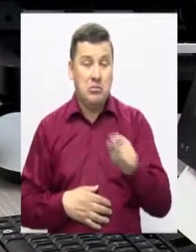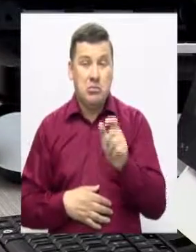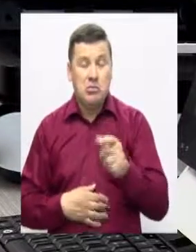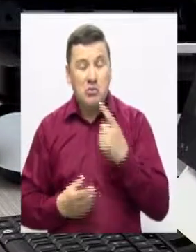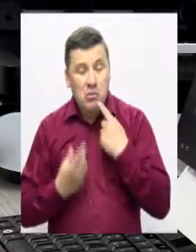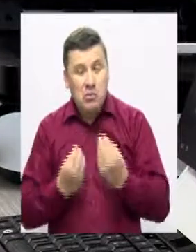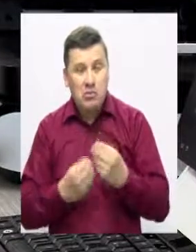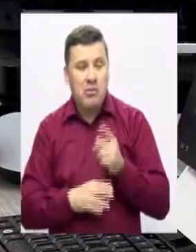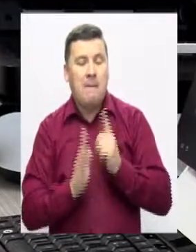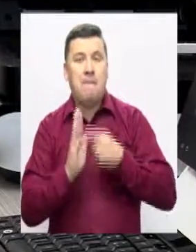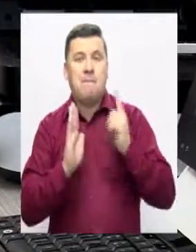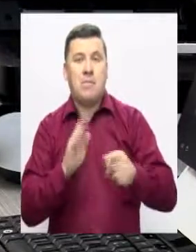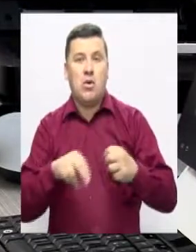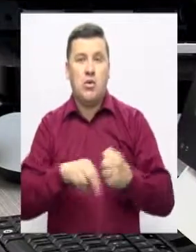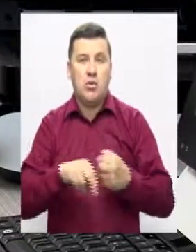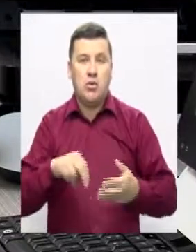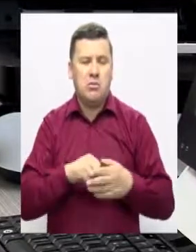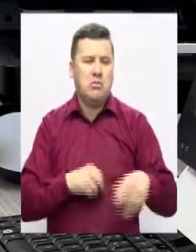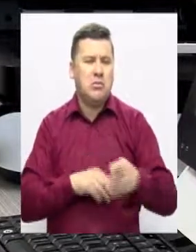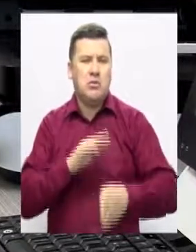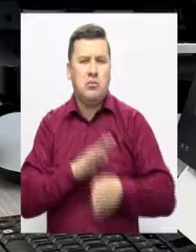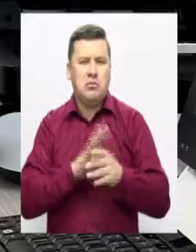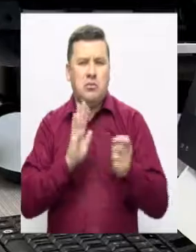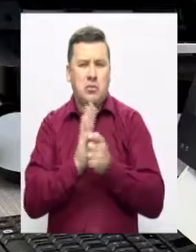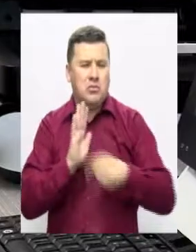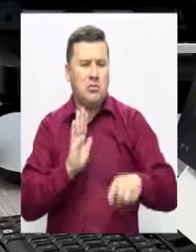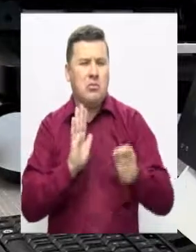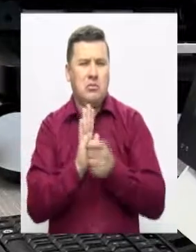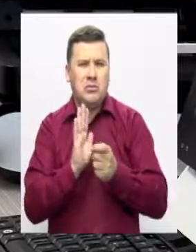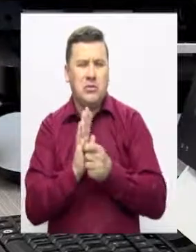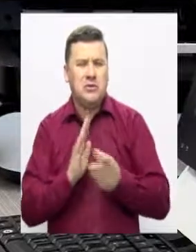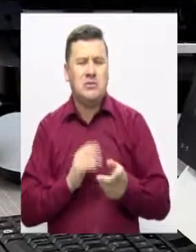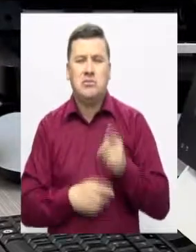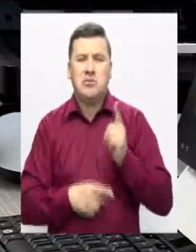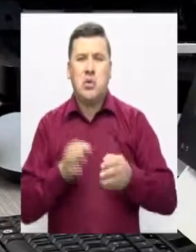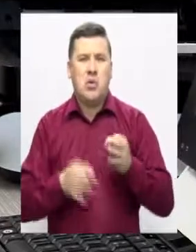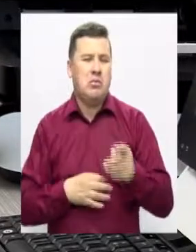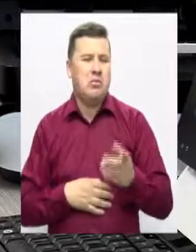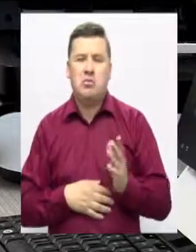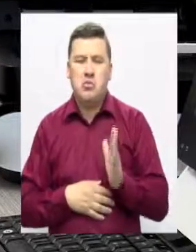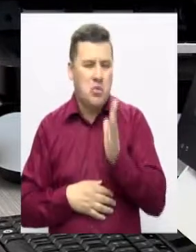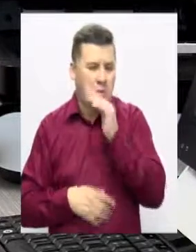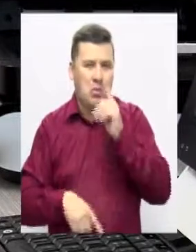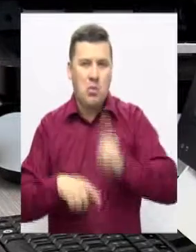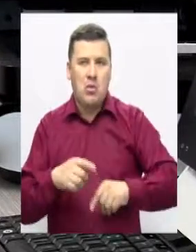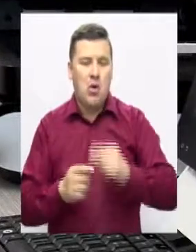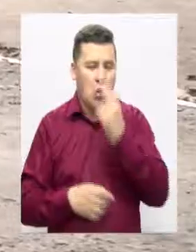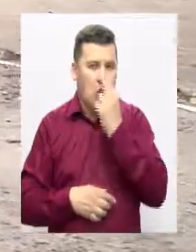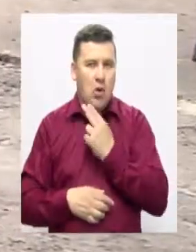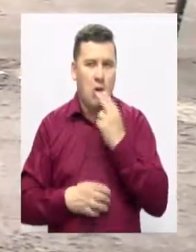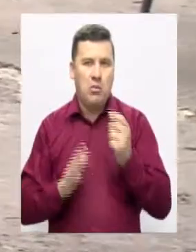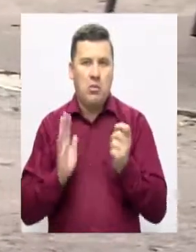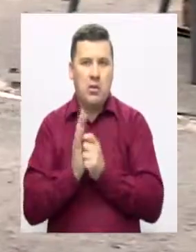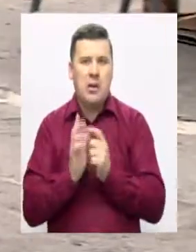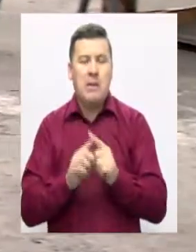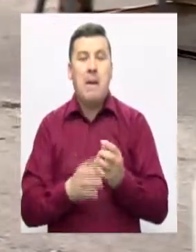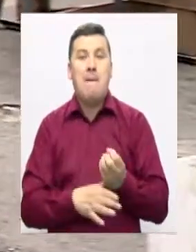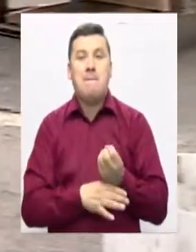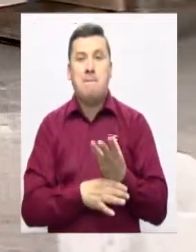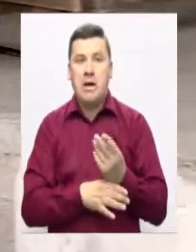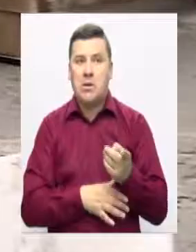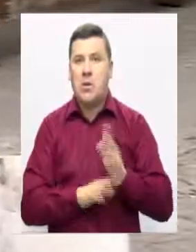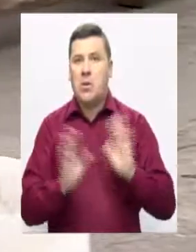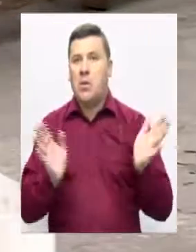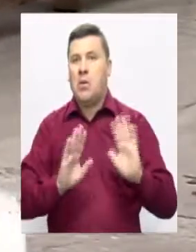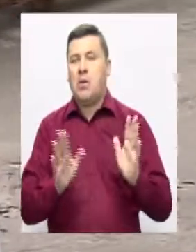las órdenes de tutela que contemplaba esa sentencia no van a poderse cumplir este año. Pero Pasto sí